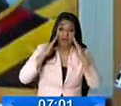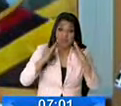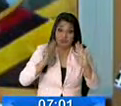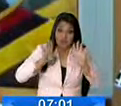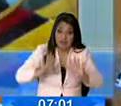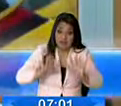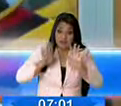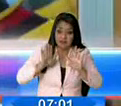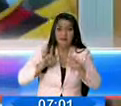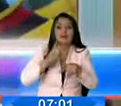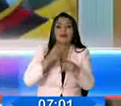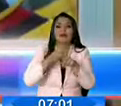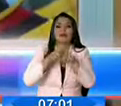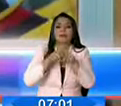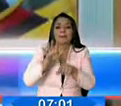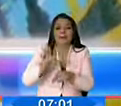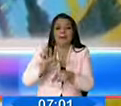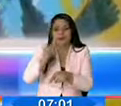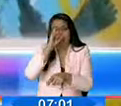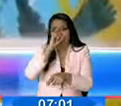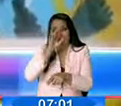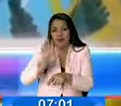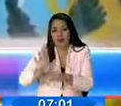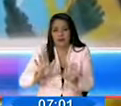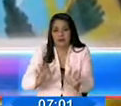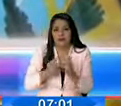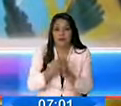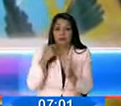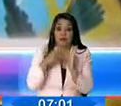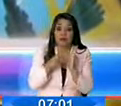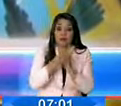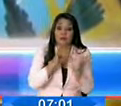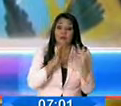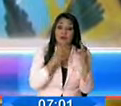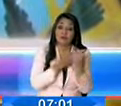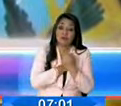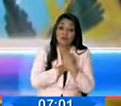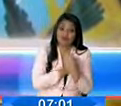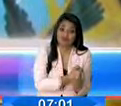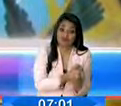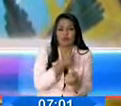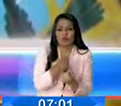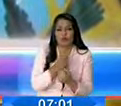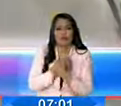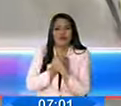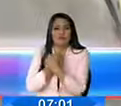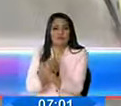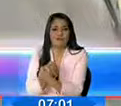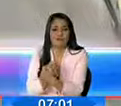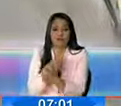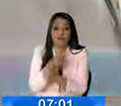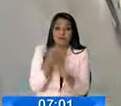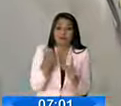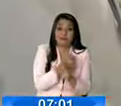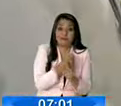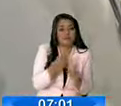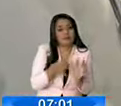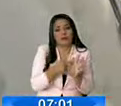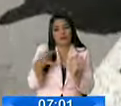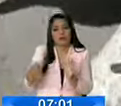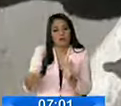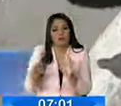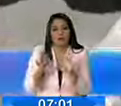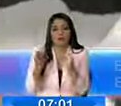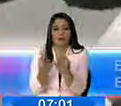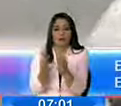carácter, depende tu manera de ser. Entonces, si eres tratado con amor, vas a actuar con amor. Dos educadoras nos dieron a conocer